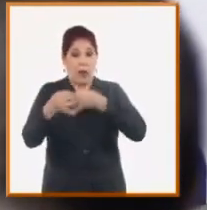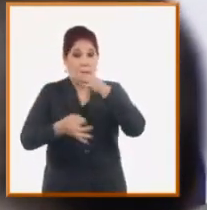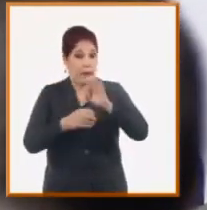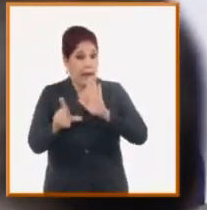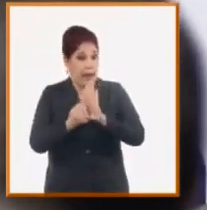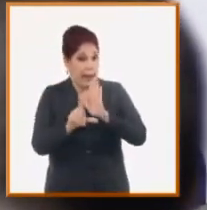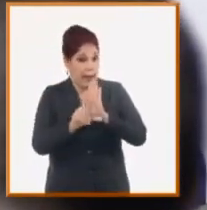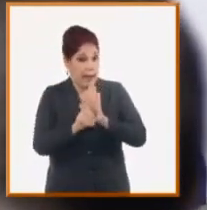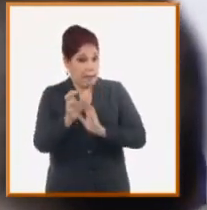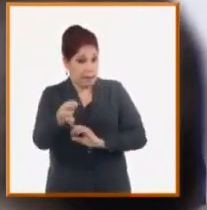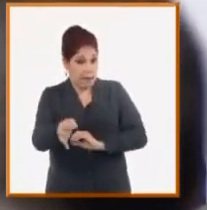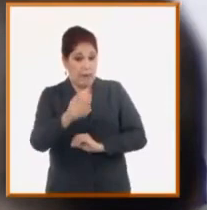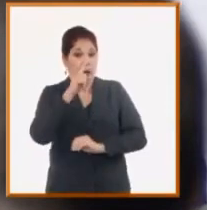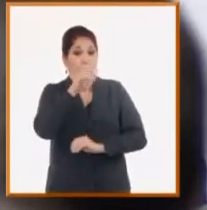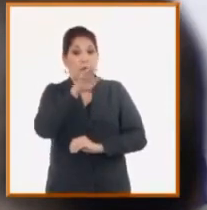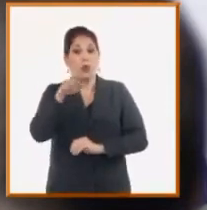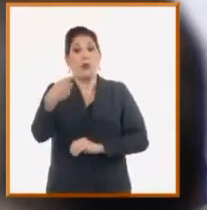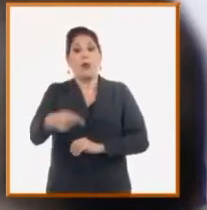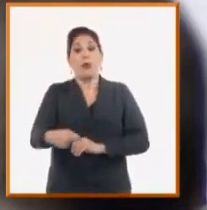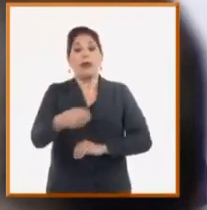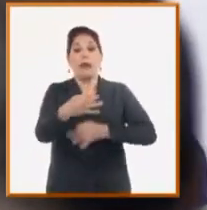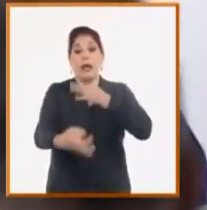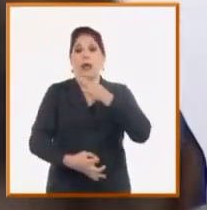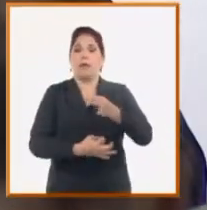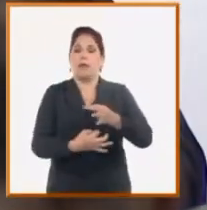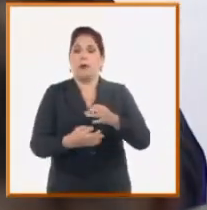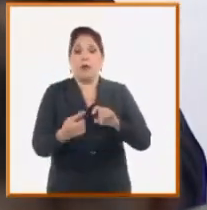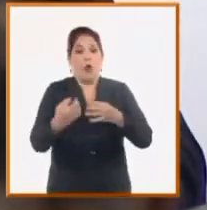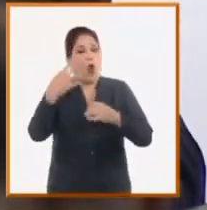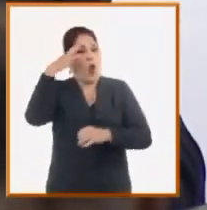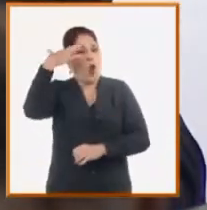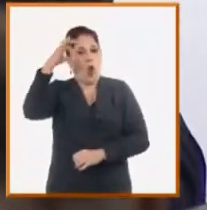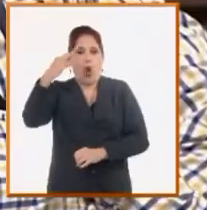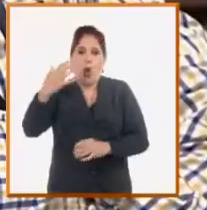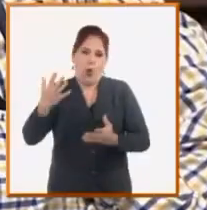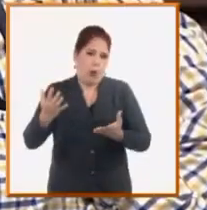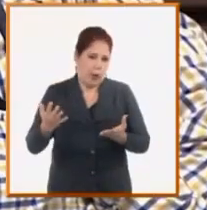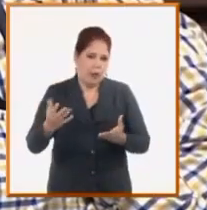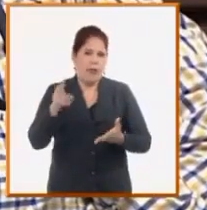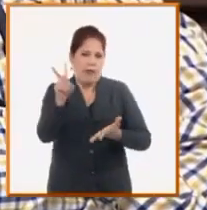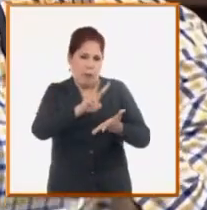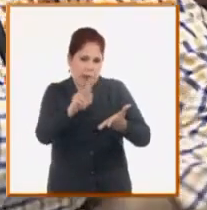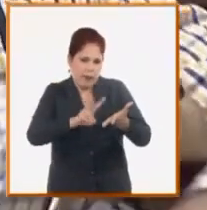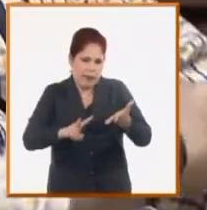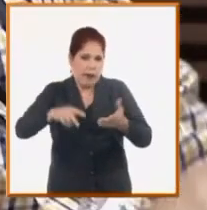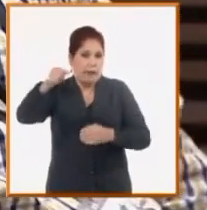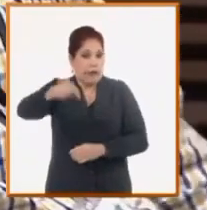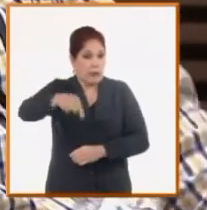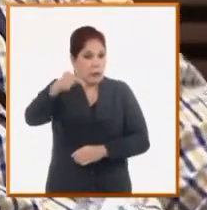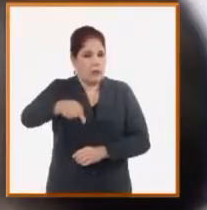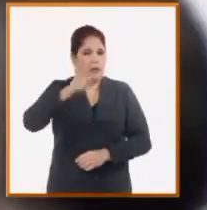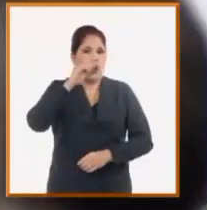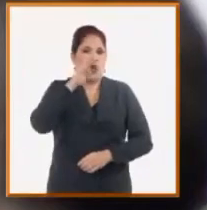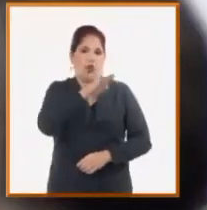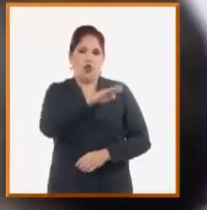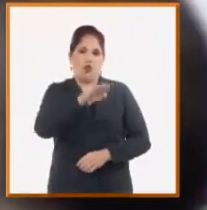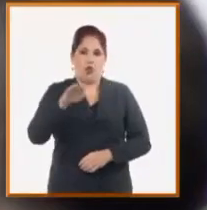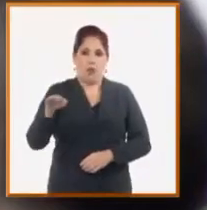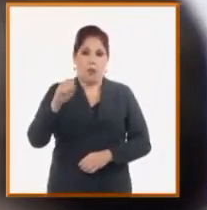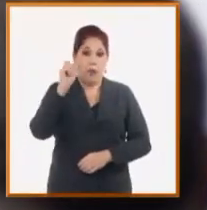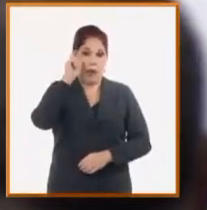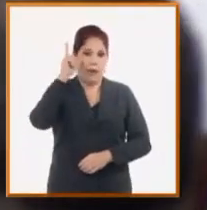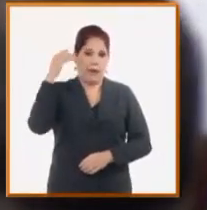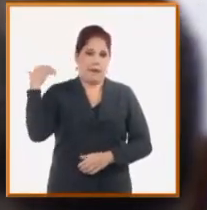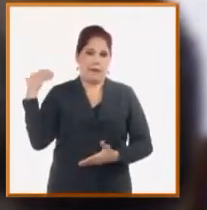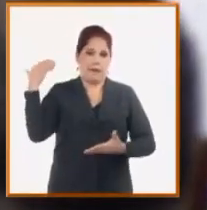y las propias normas jurídicas, es lógico que revisemos y actualicemos esas normas.